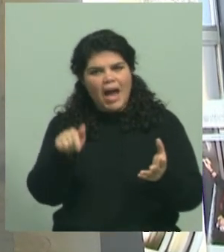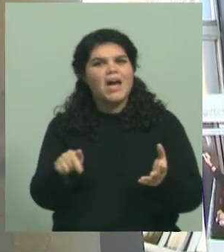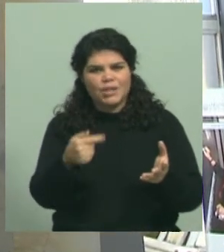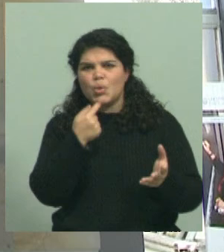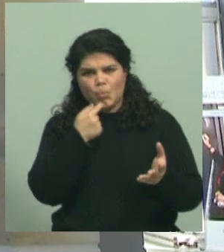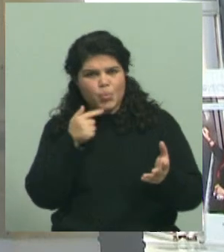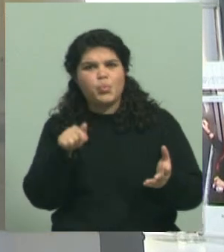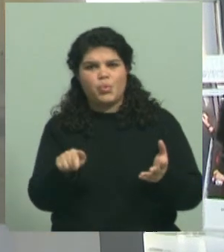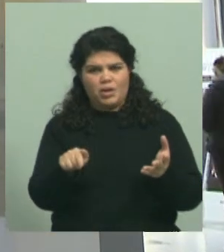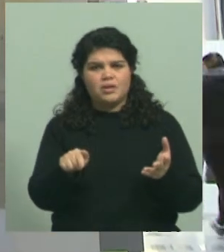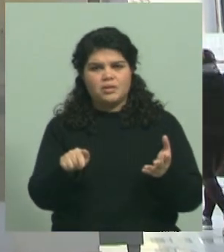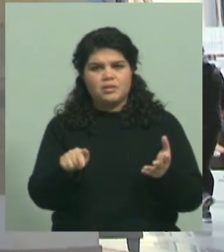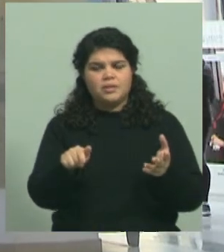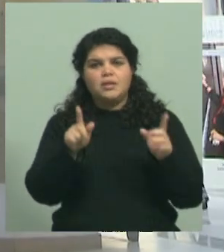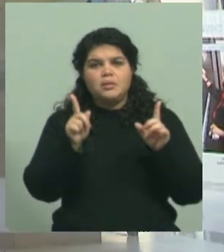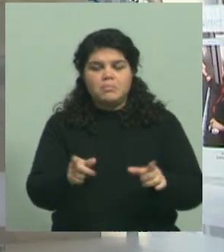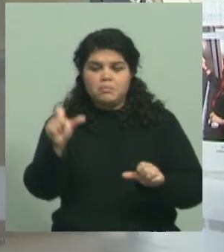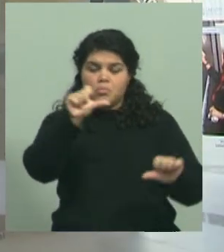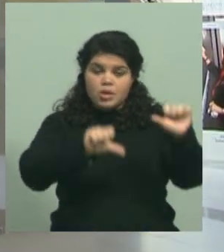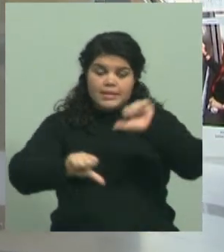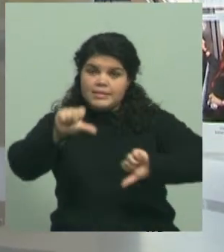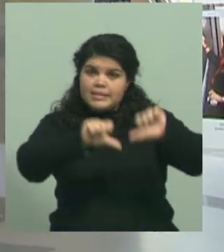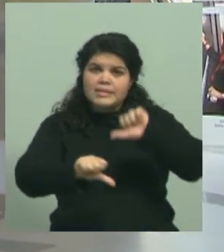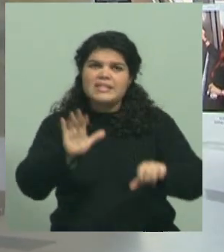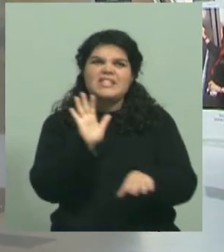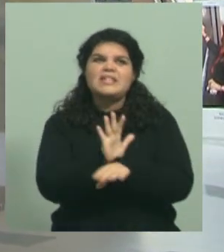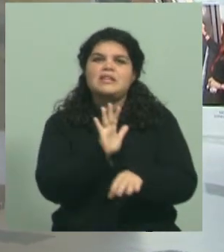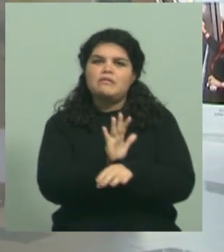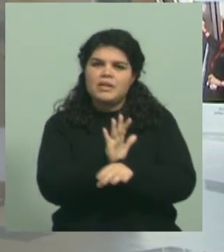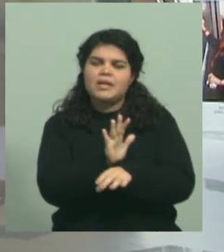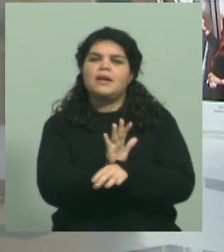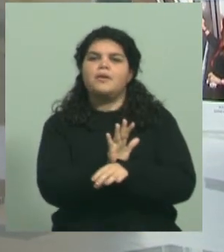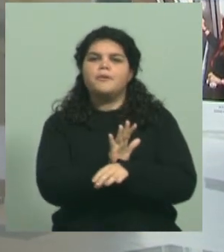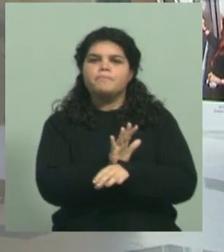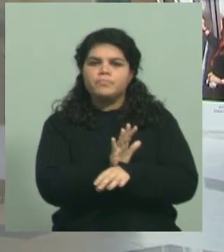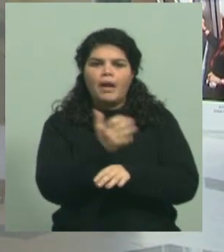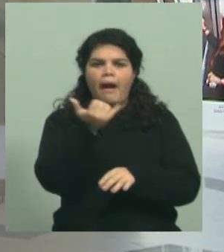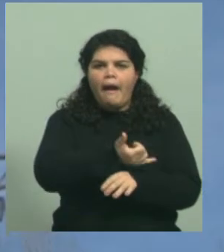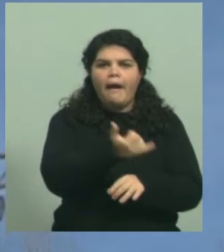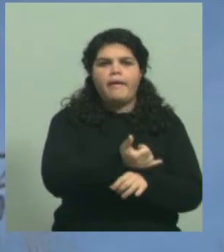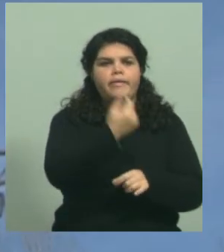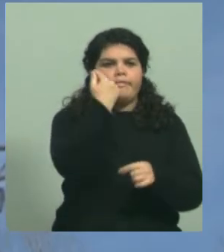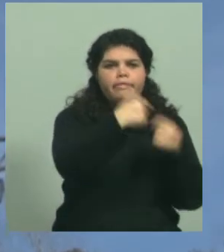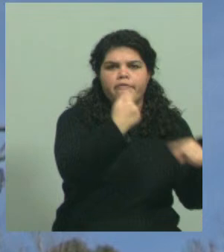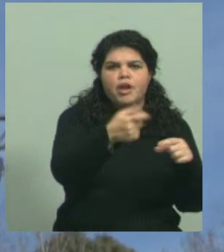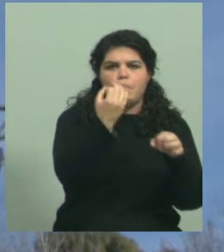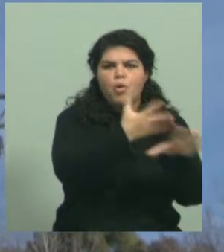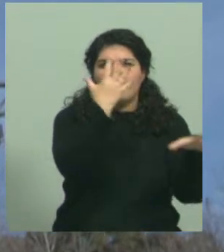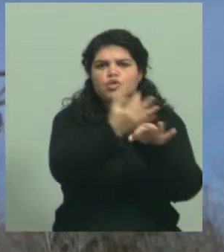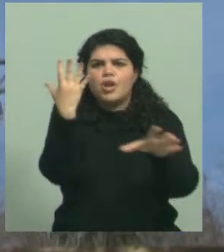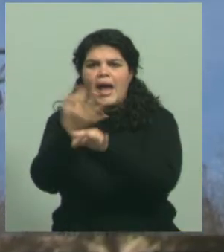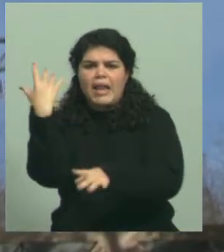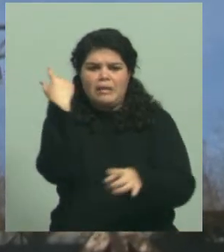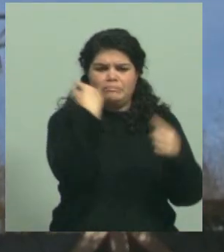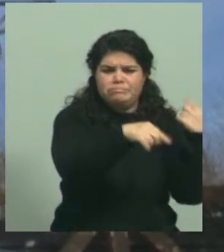ciencia es una especie de ecosistema donde conviven muchas disciplinas y se nutren mutuamente.